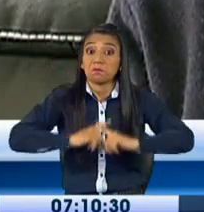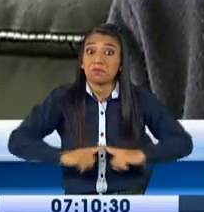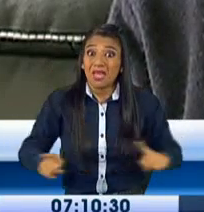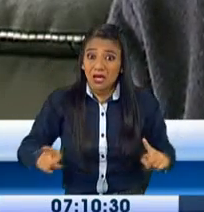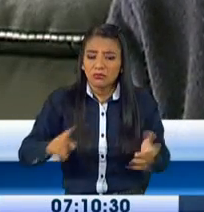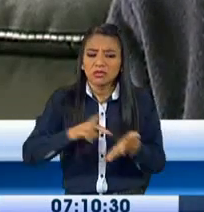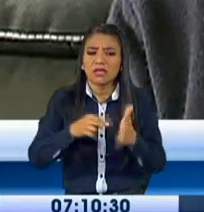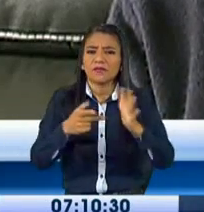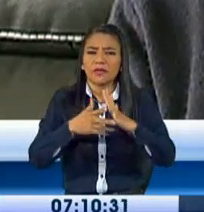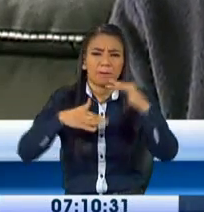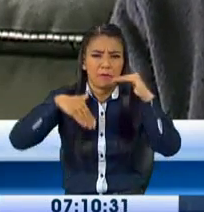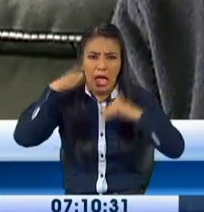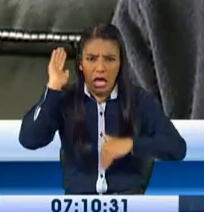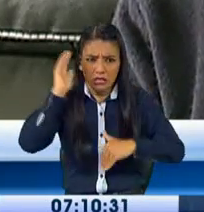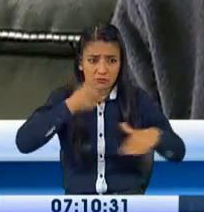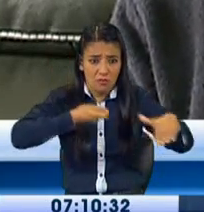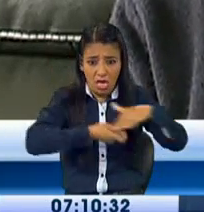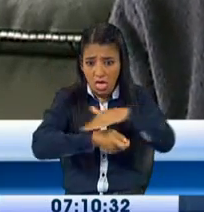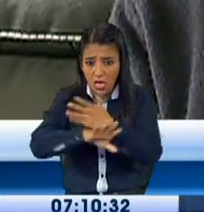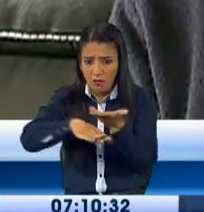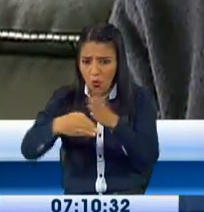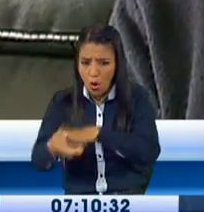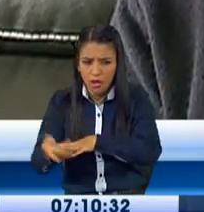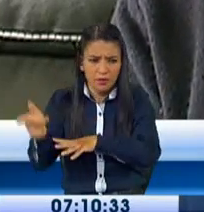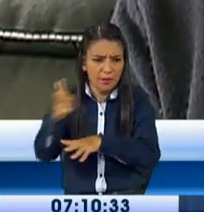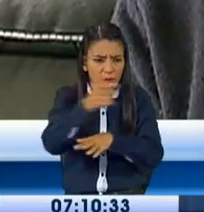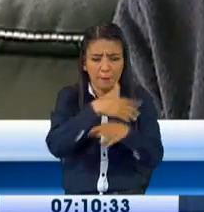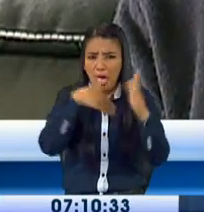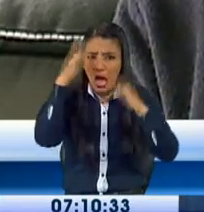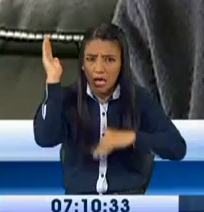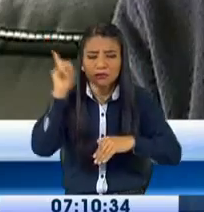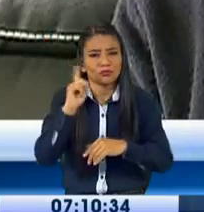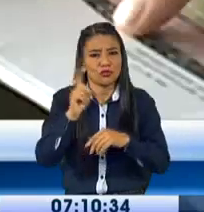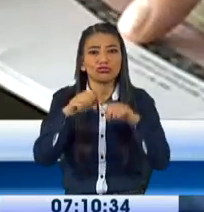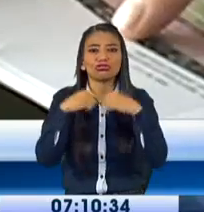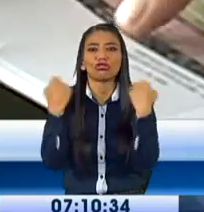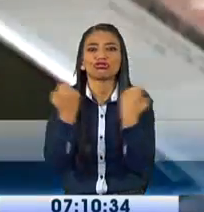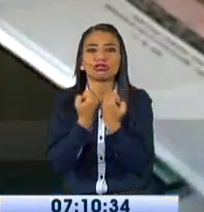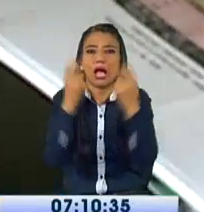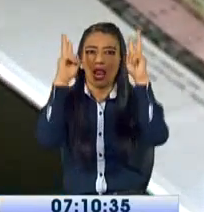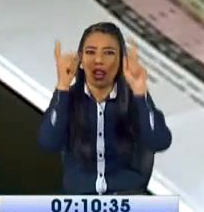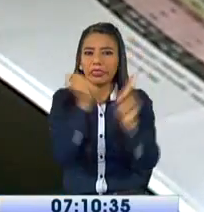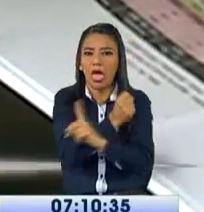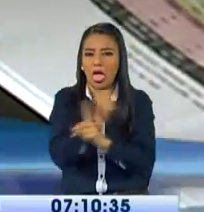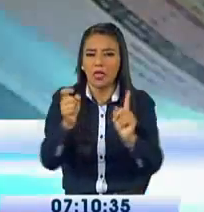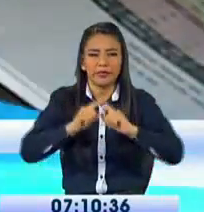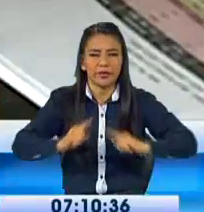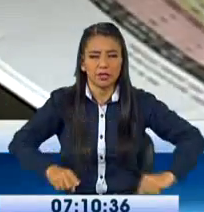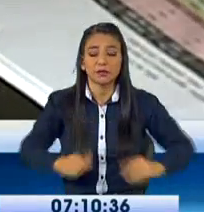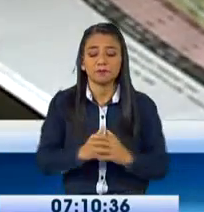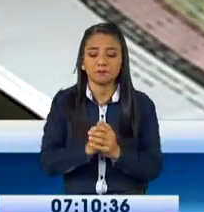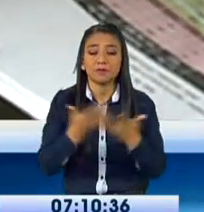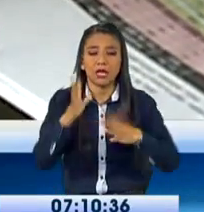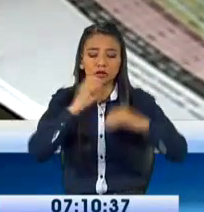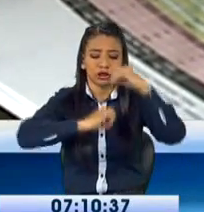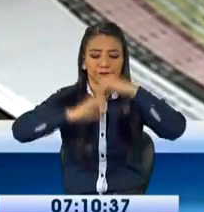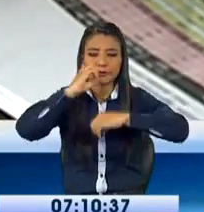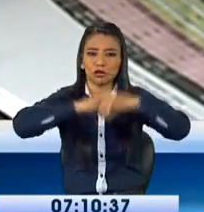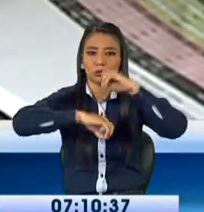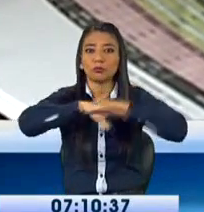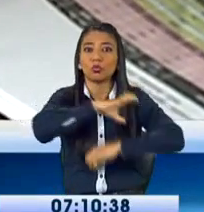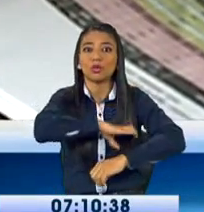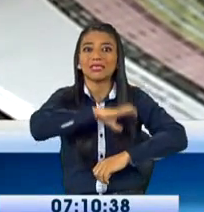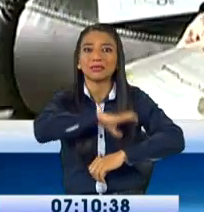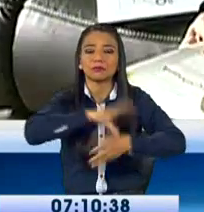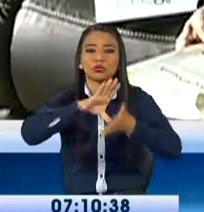no es la que más causa homicidios. ¿Sino cuál? La violencia social. Basado en datos del Observatorio Metropolitano de Seguridad